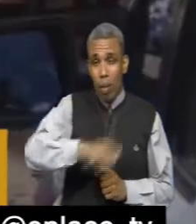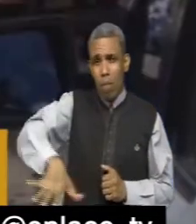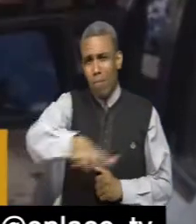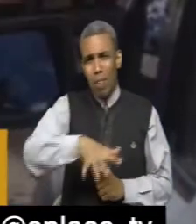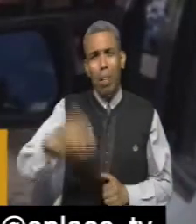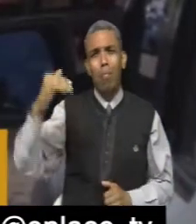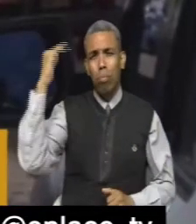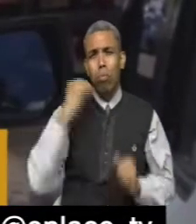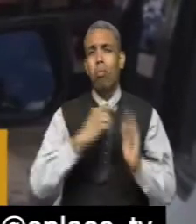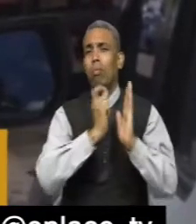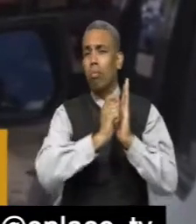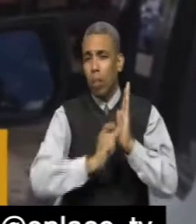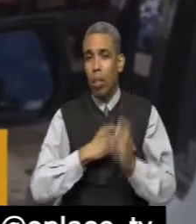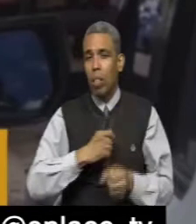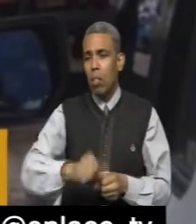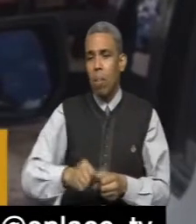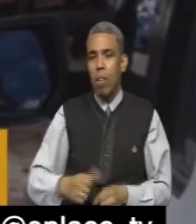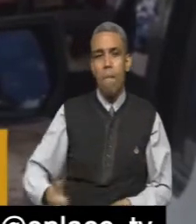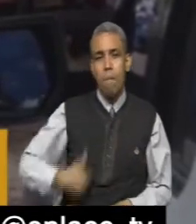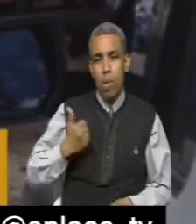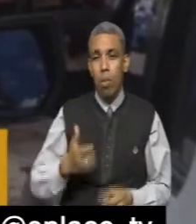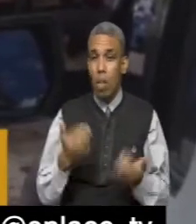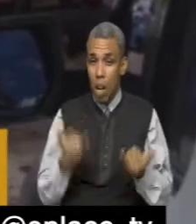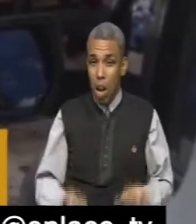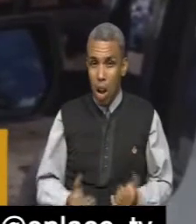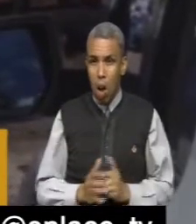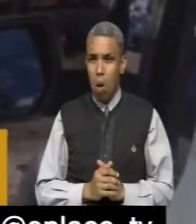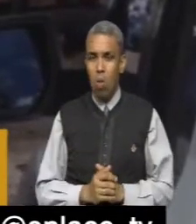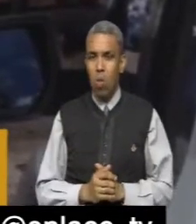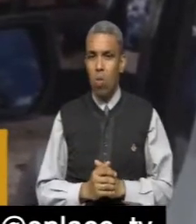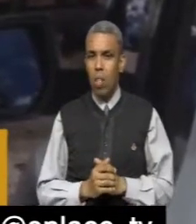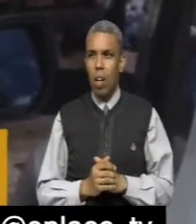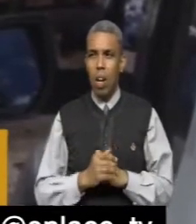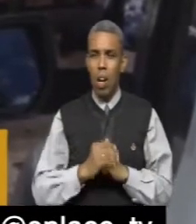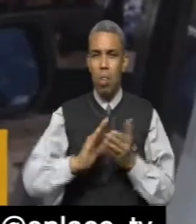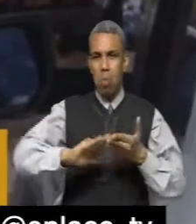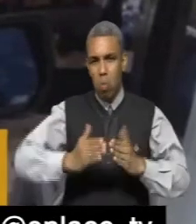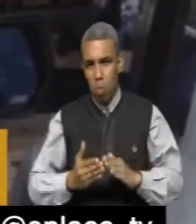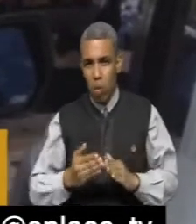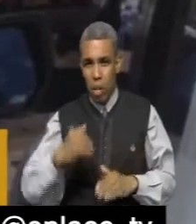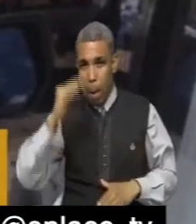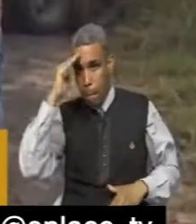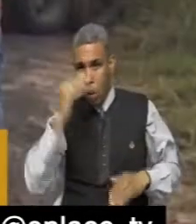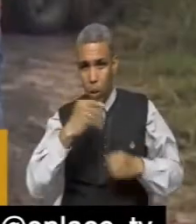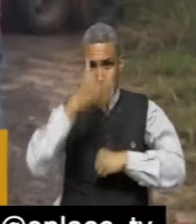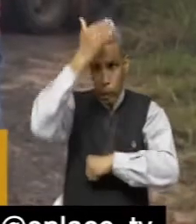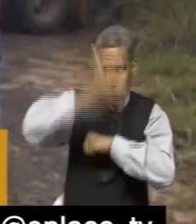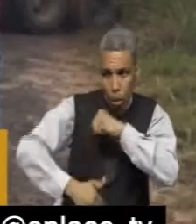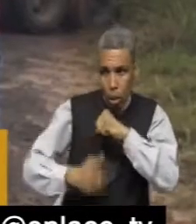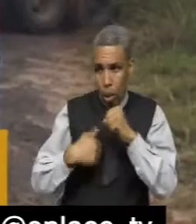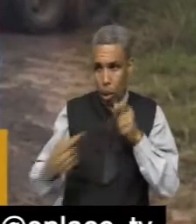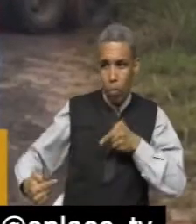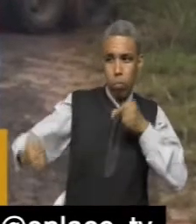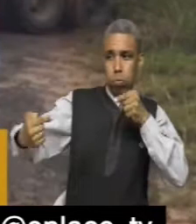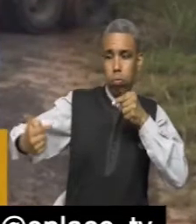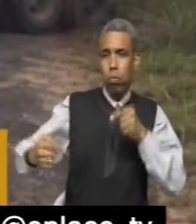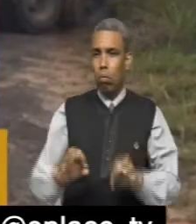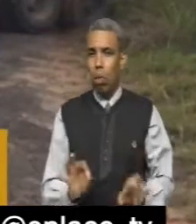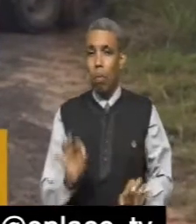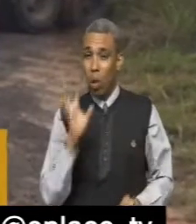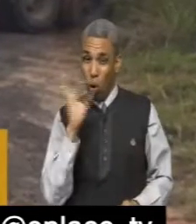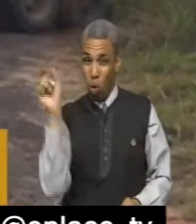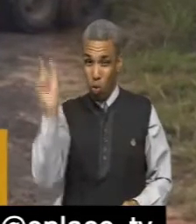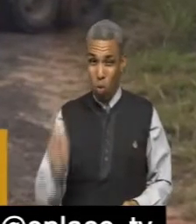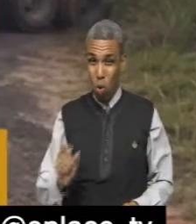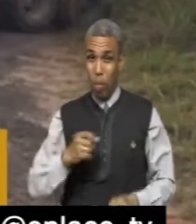Se supo que hasta el momento no ha habido enfrentamiento alguno entre la comunidad y la fuerza pública, pero se mantiene la negativa del campesino a